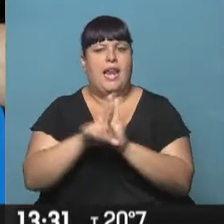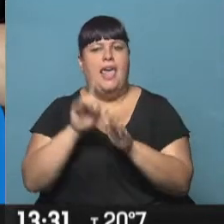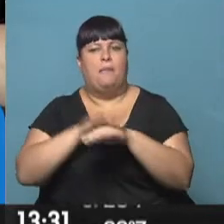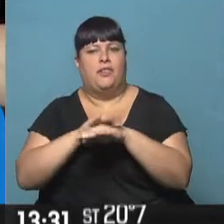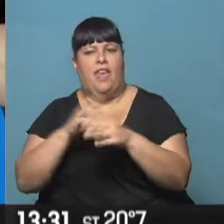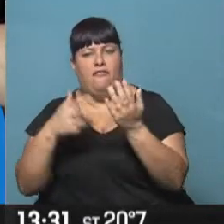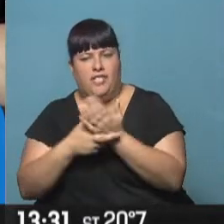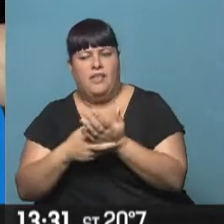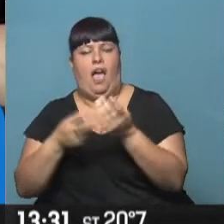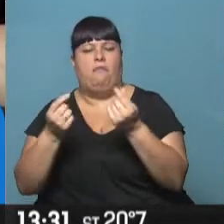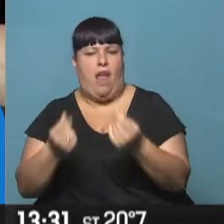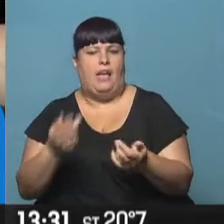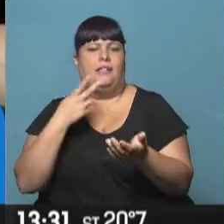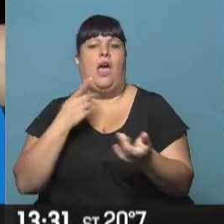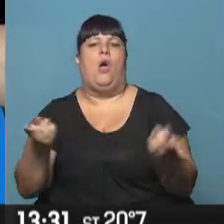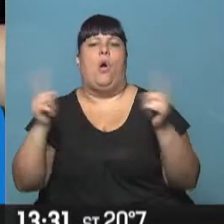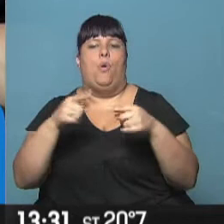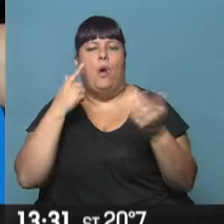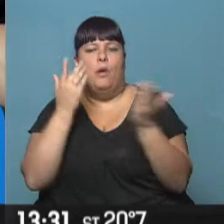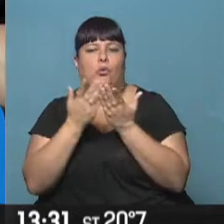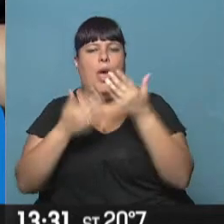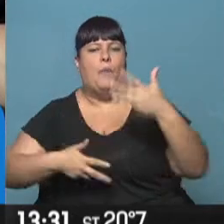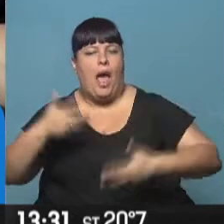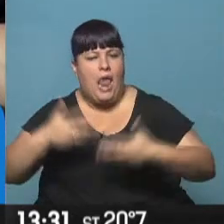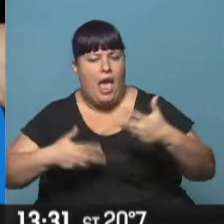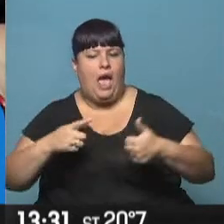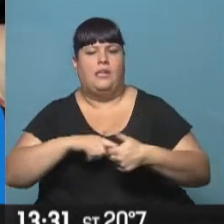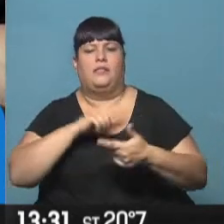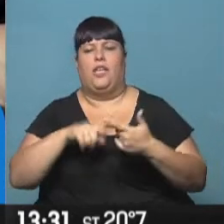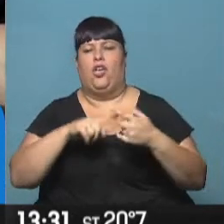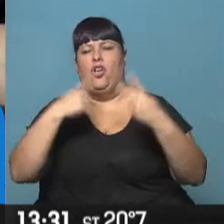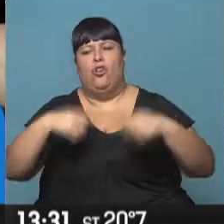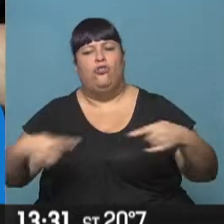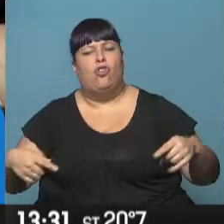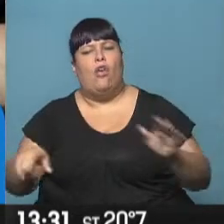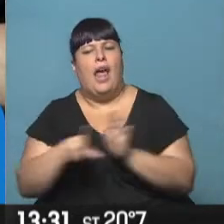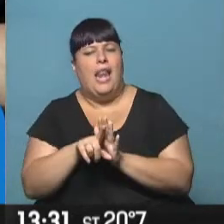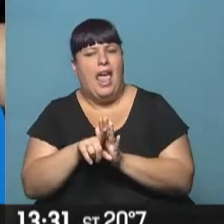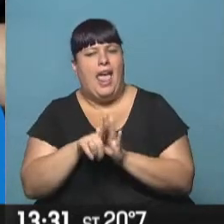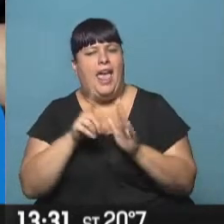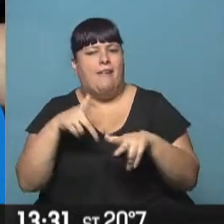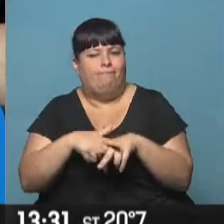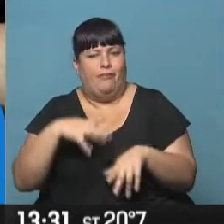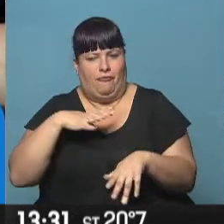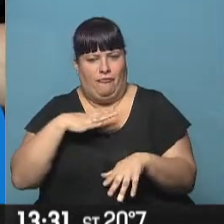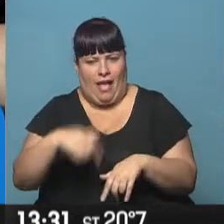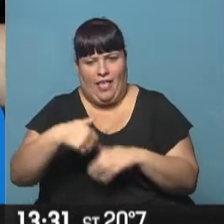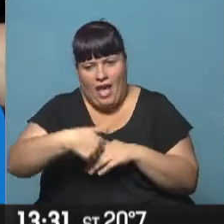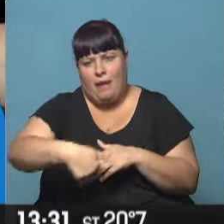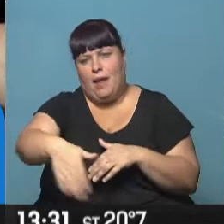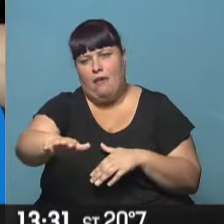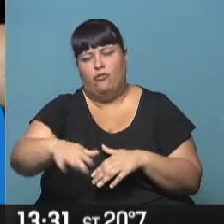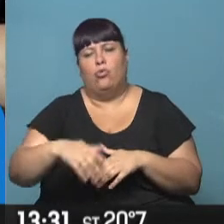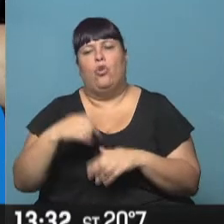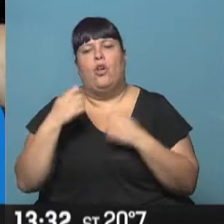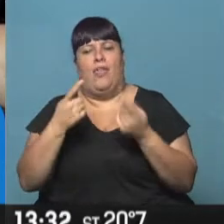responsabilidad fiscal, del revalúo de balances, de toda la legislación pendiente que tenemos de aquí en adelante